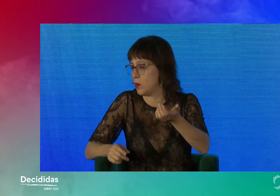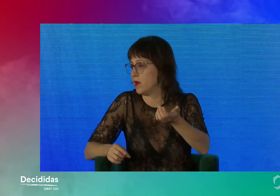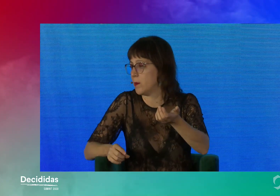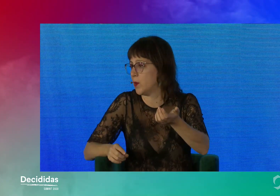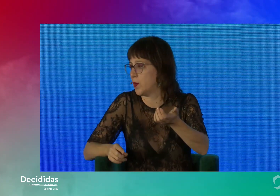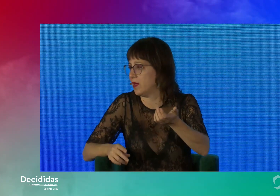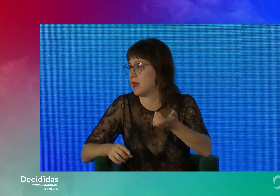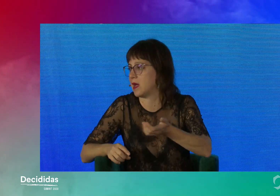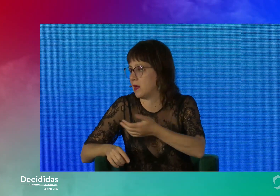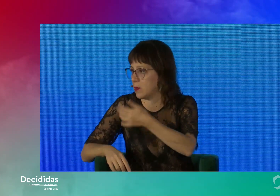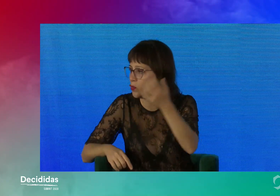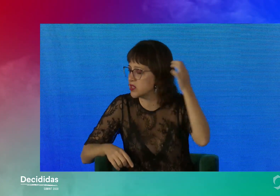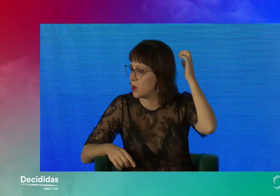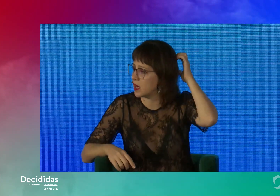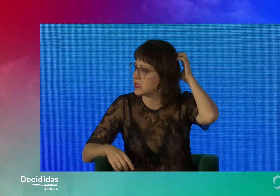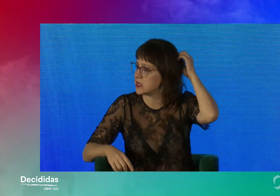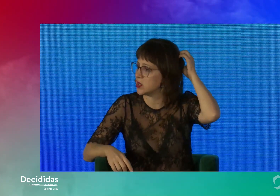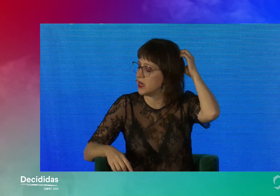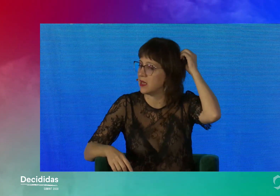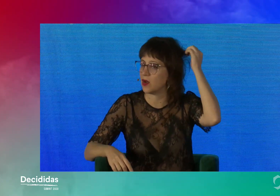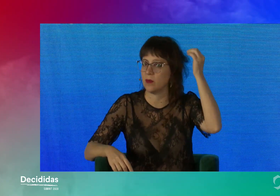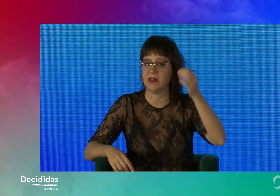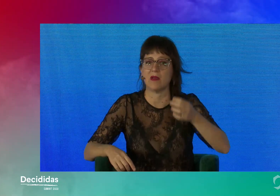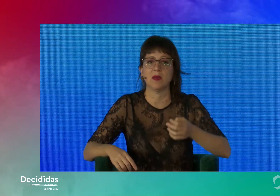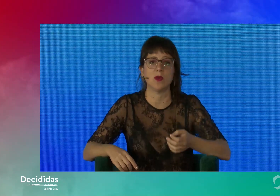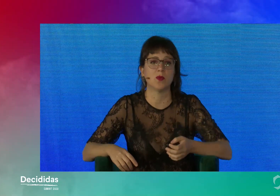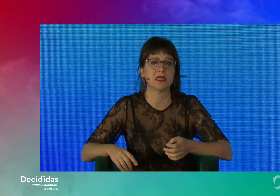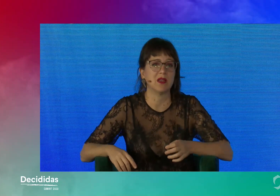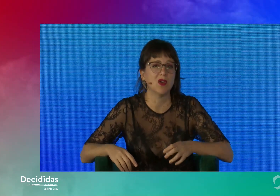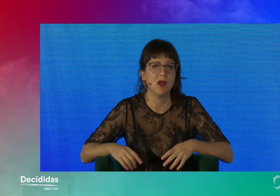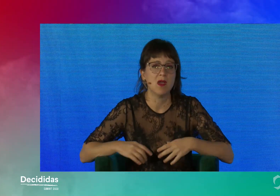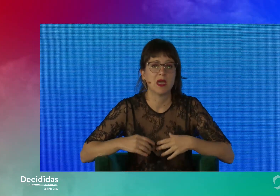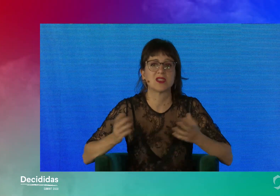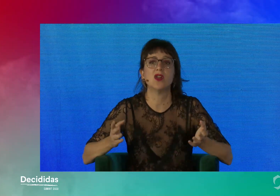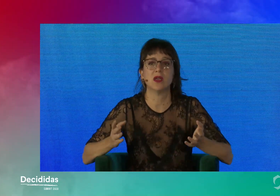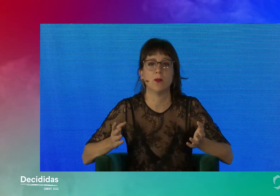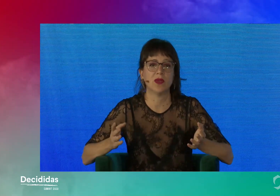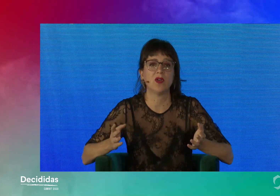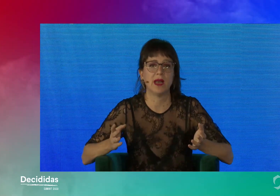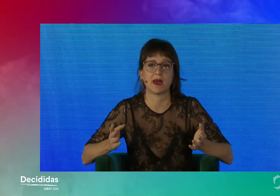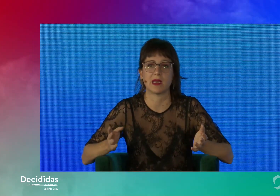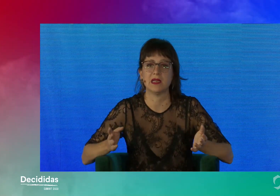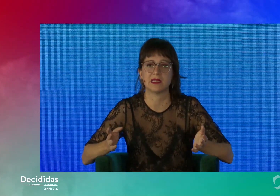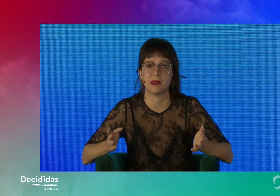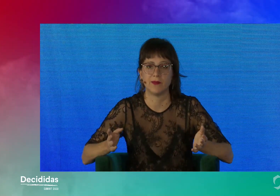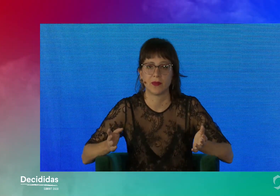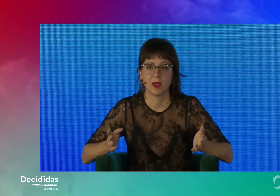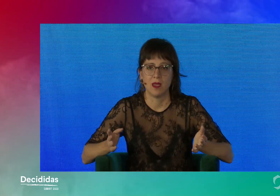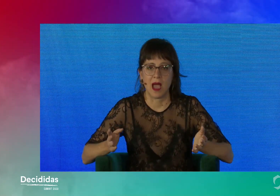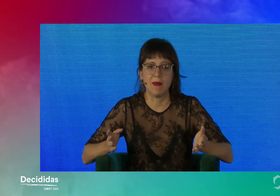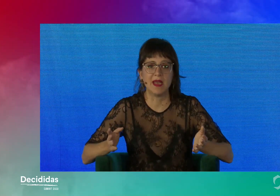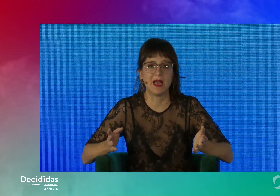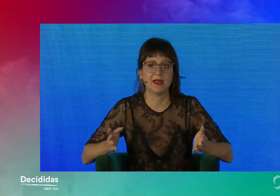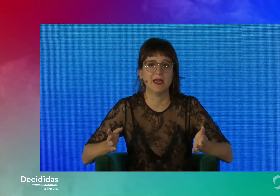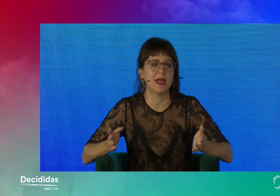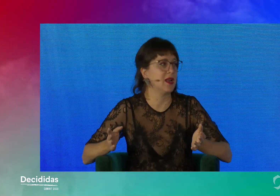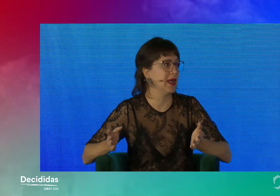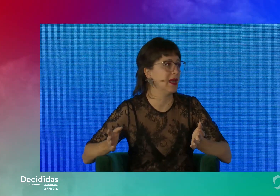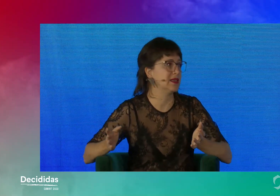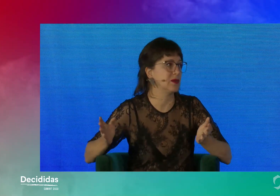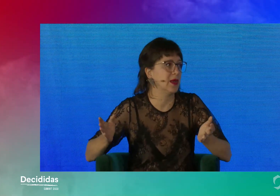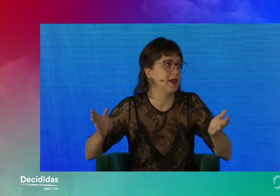una nueva propuesta que muchas organizaciones y economistas venimos impulsando, que son los impuestos a la riqueza. América Latina